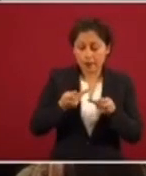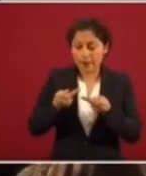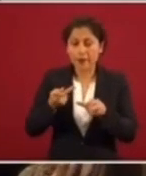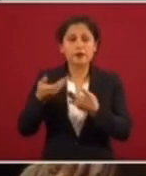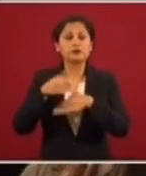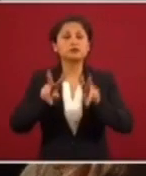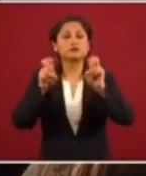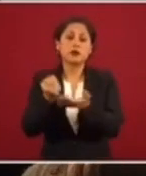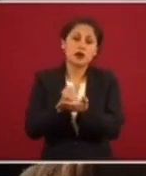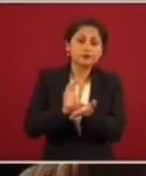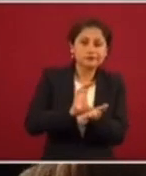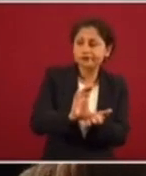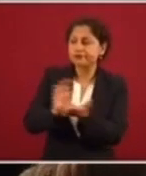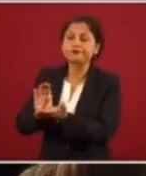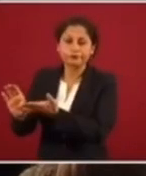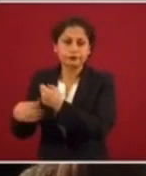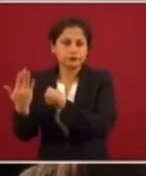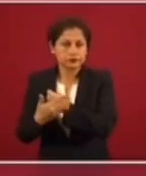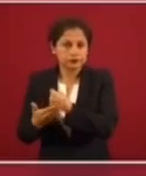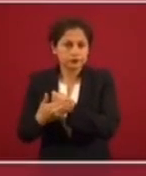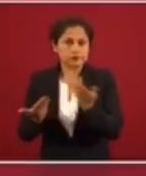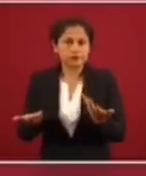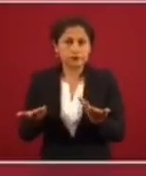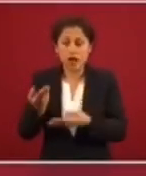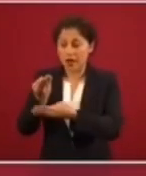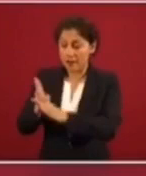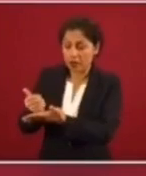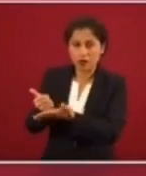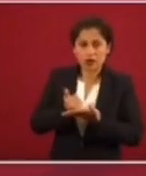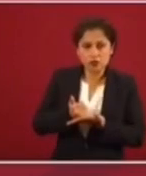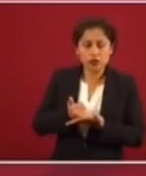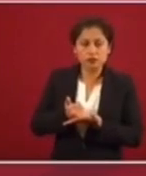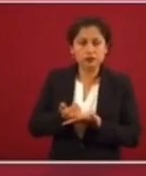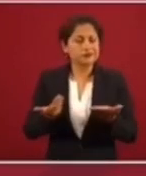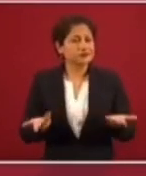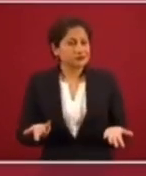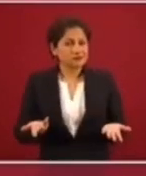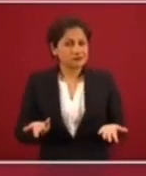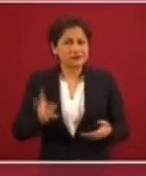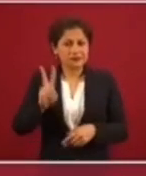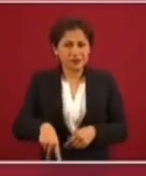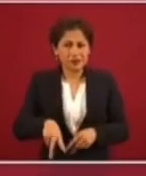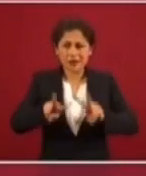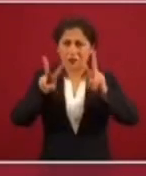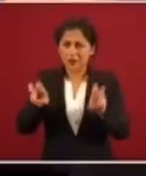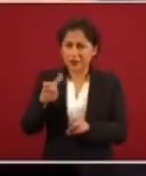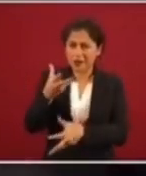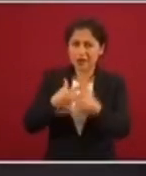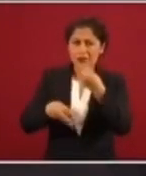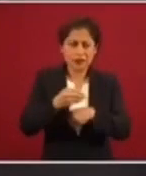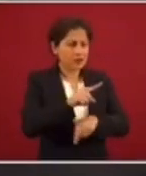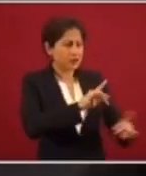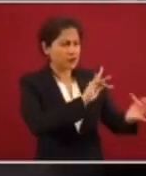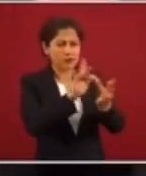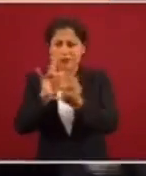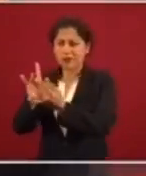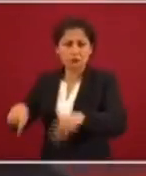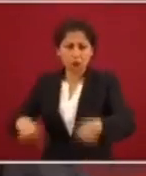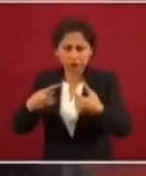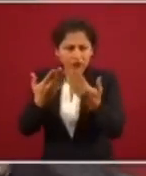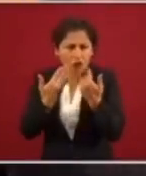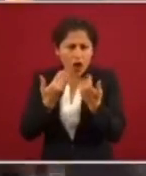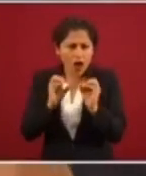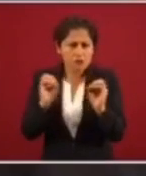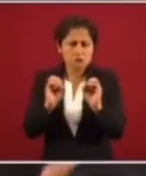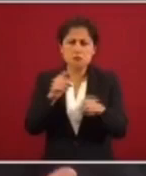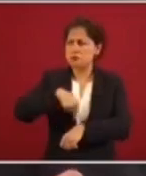créditos. Nos están ayudando los bancos. O sea, no hay ruptura. Sencillamente, no